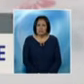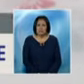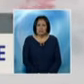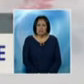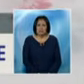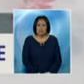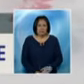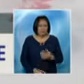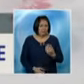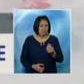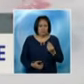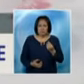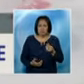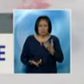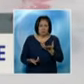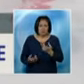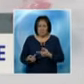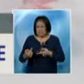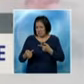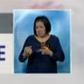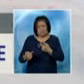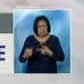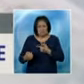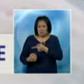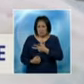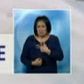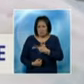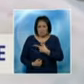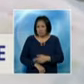Fue por una discusión que ambos tenemos.